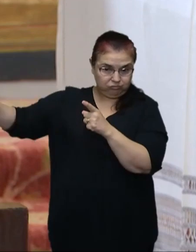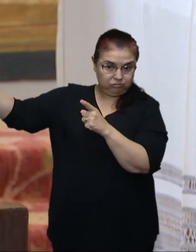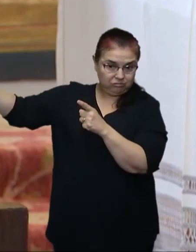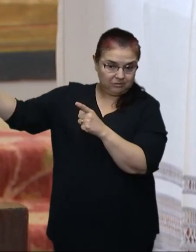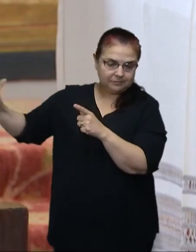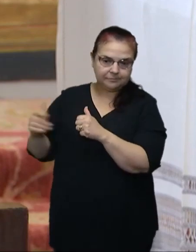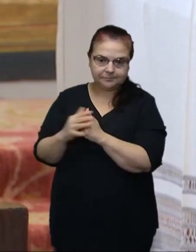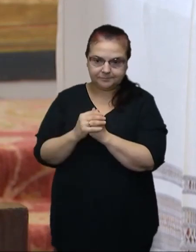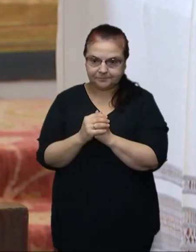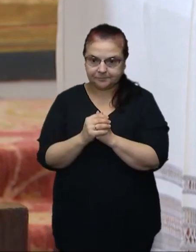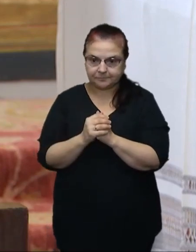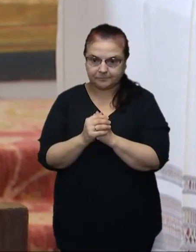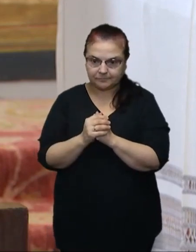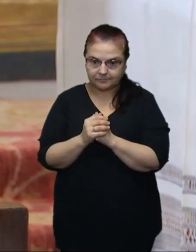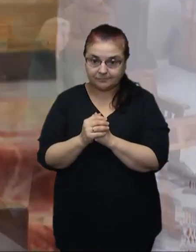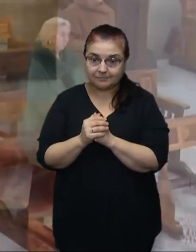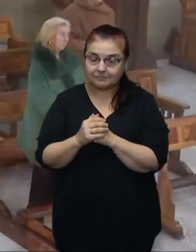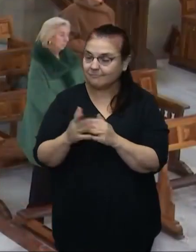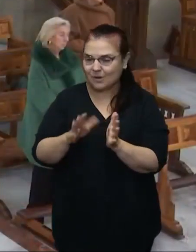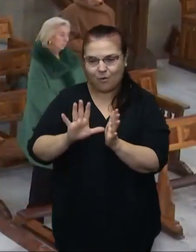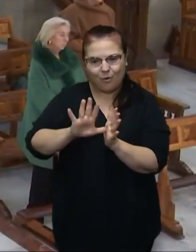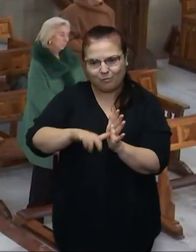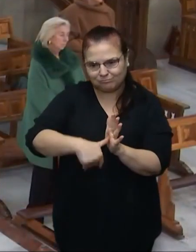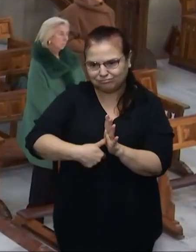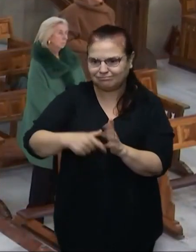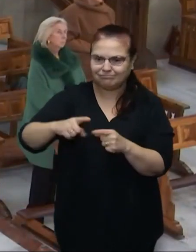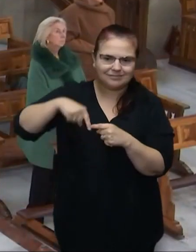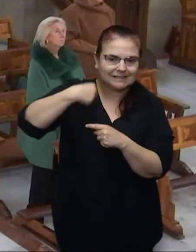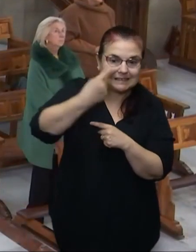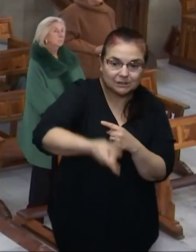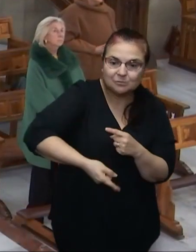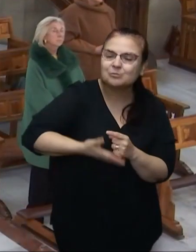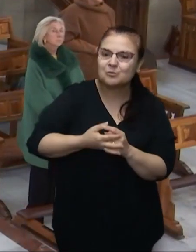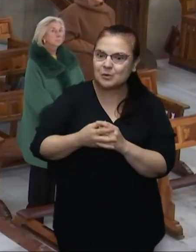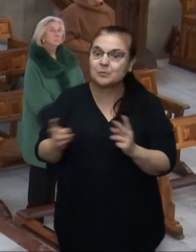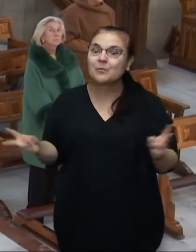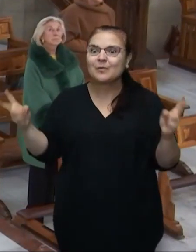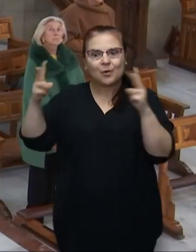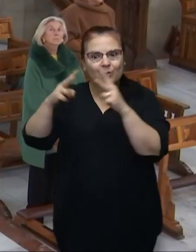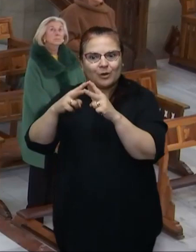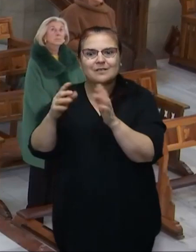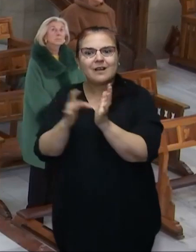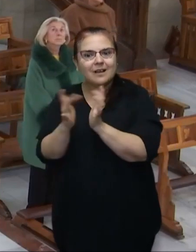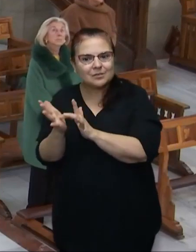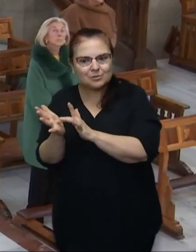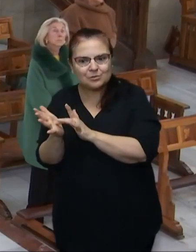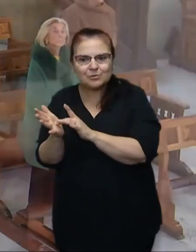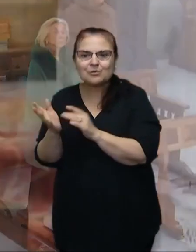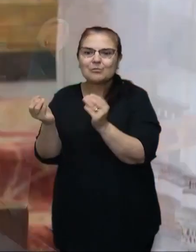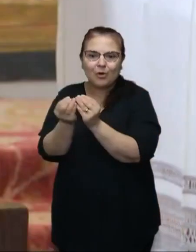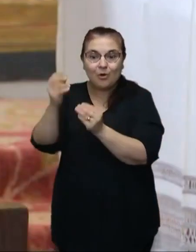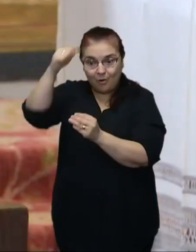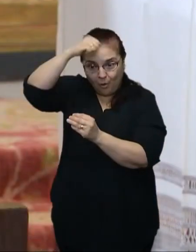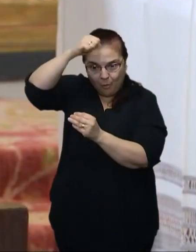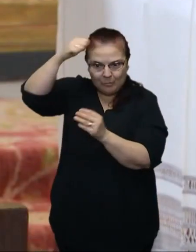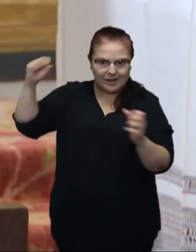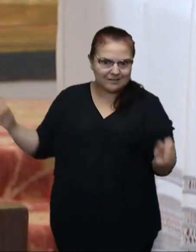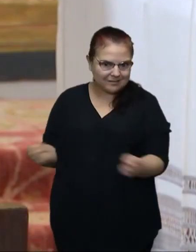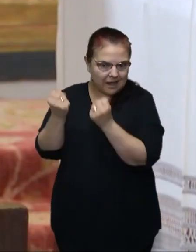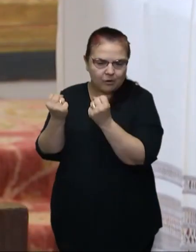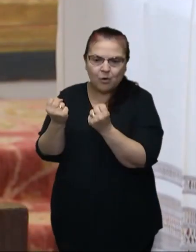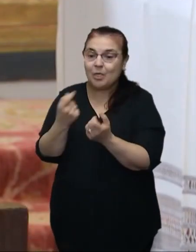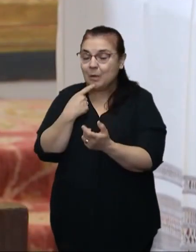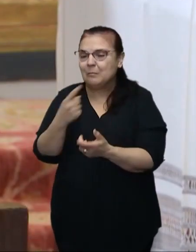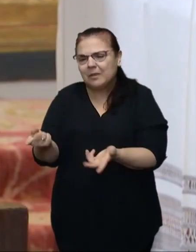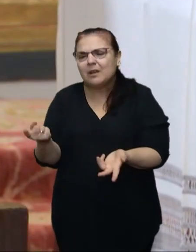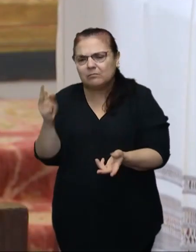alejado. Más tarde, lo encuentra Jesús en el templo y le dice: Mira, has